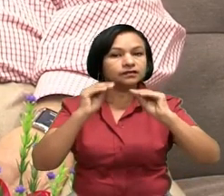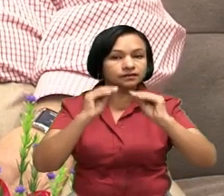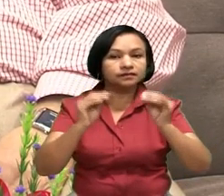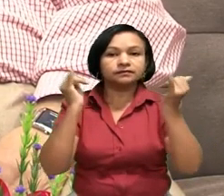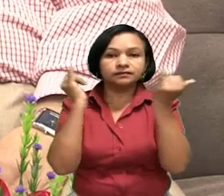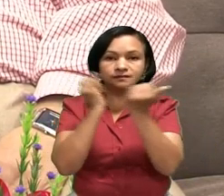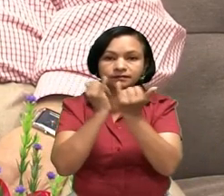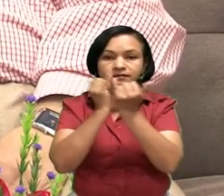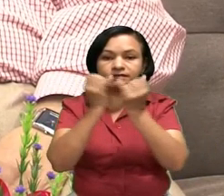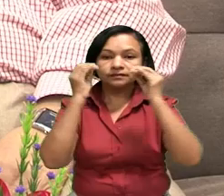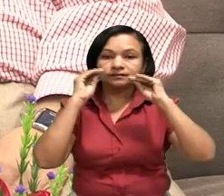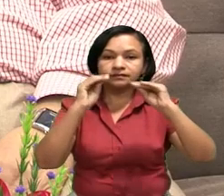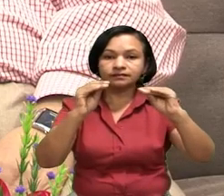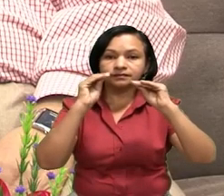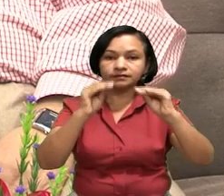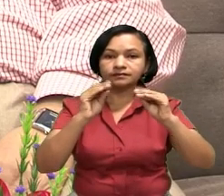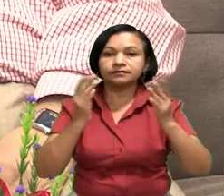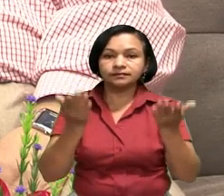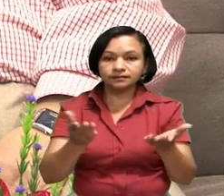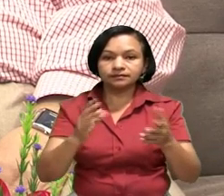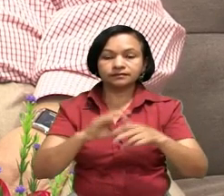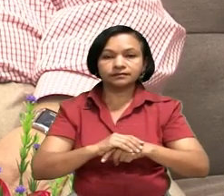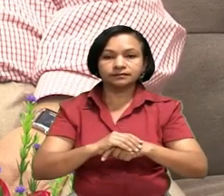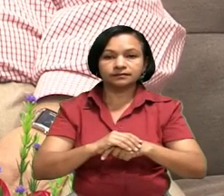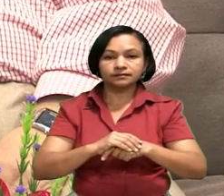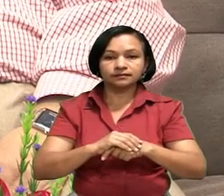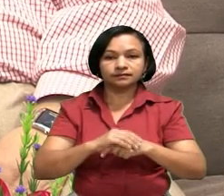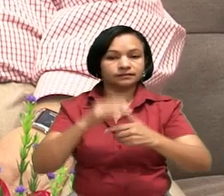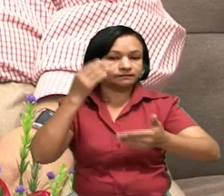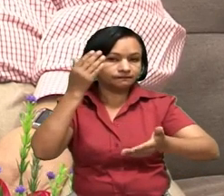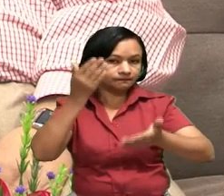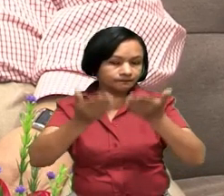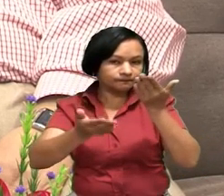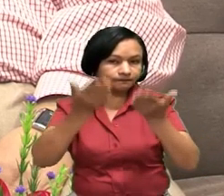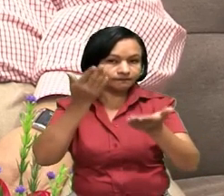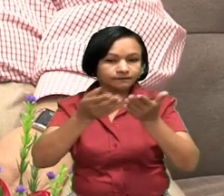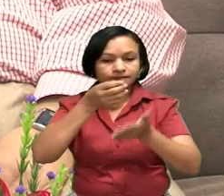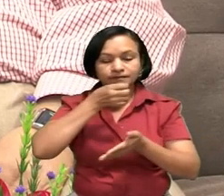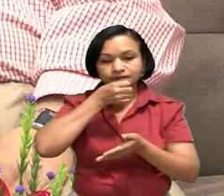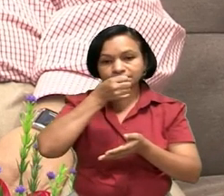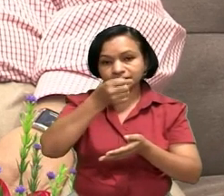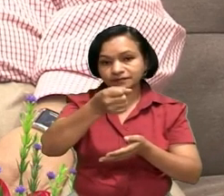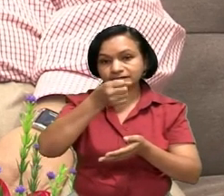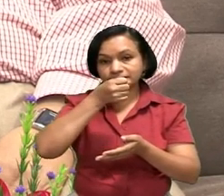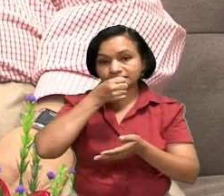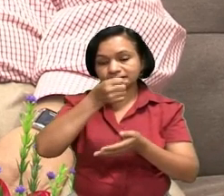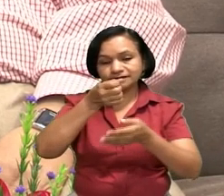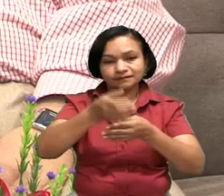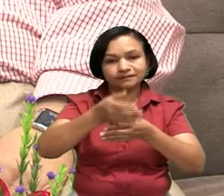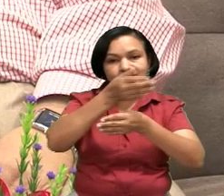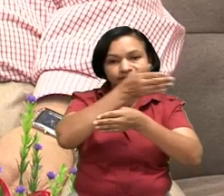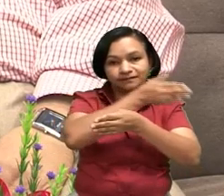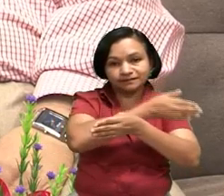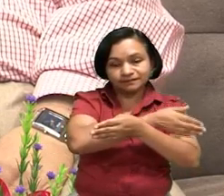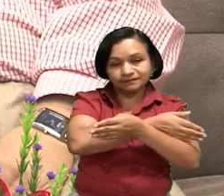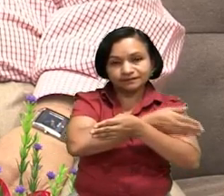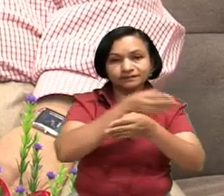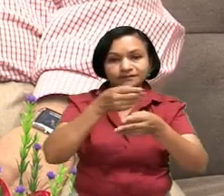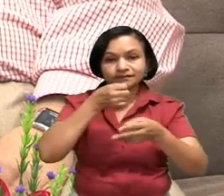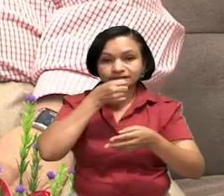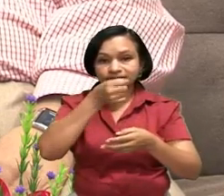si estuviéramos en el medio periodistas que se hubieran interesado antes ahora